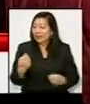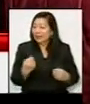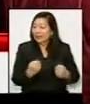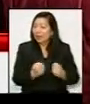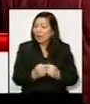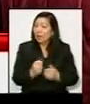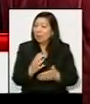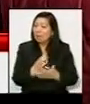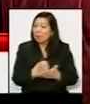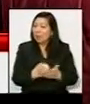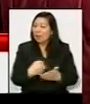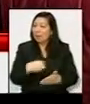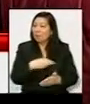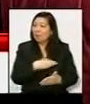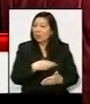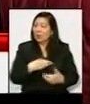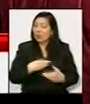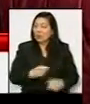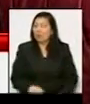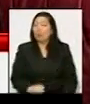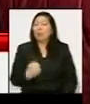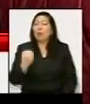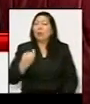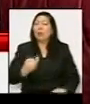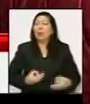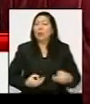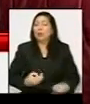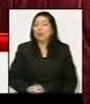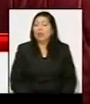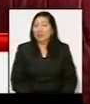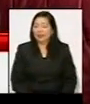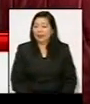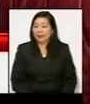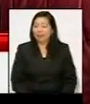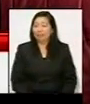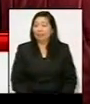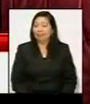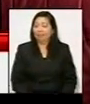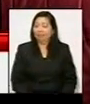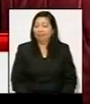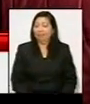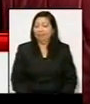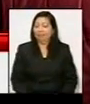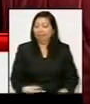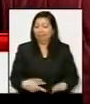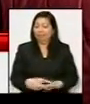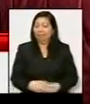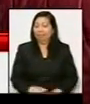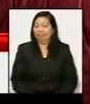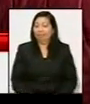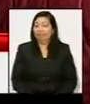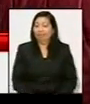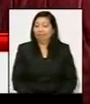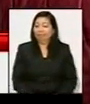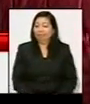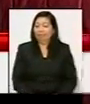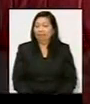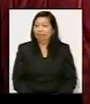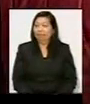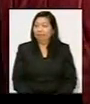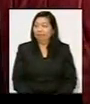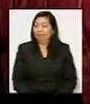o menoscabo del ministerio público y del poder judicial le pido ente razón la congresista lourdes alcorta antes de terminar la